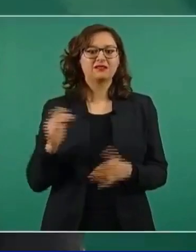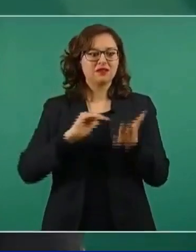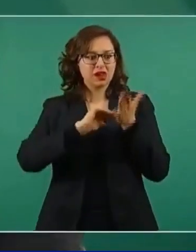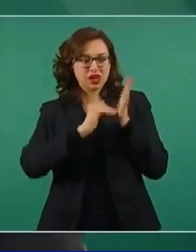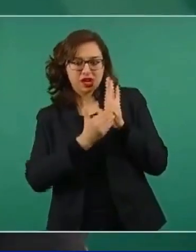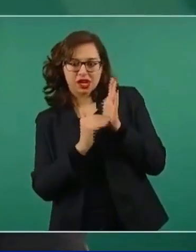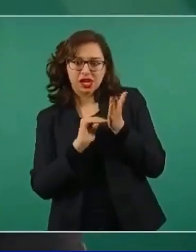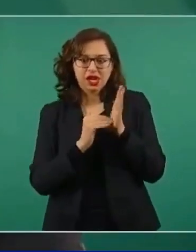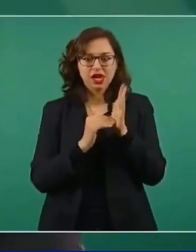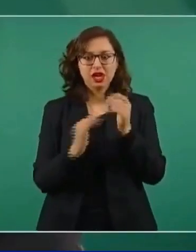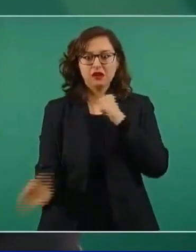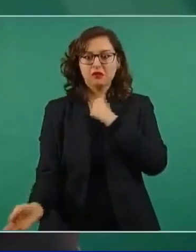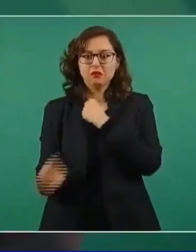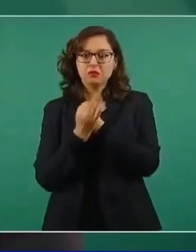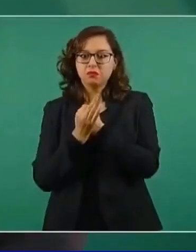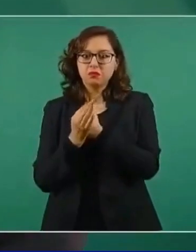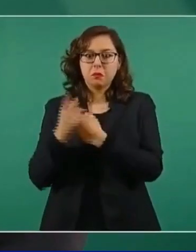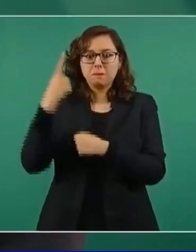se